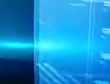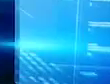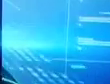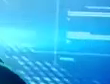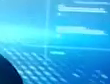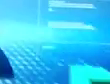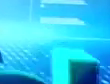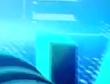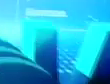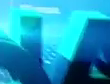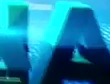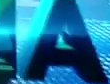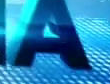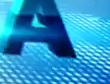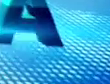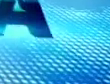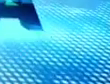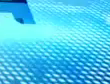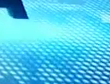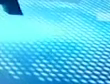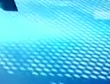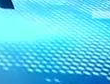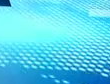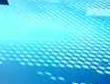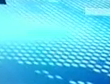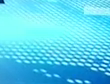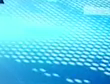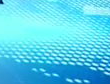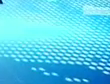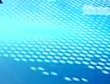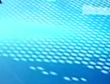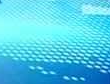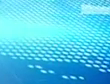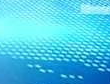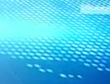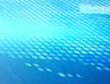Claro que sí, José Luis, y amables televidentes, escuchen con mucha atención.